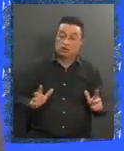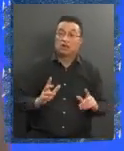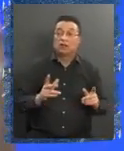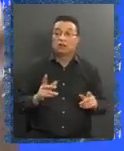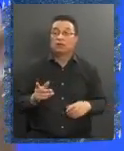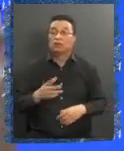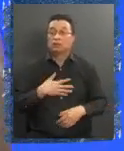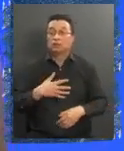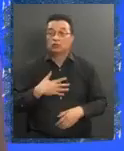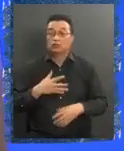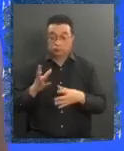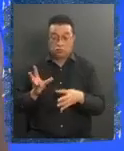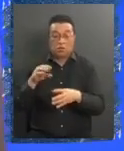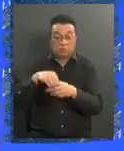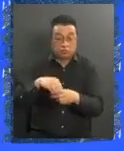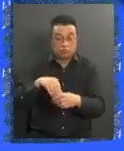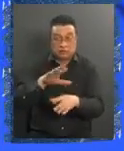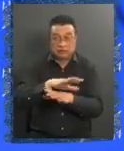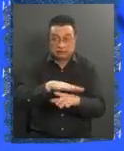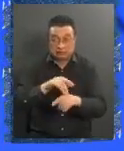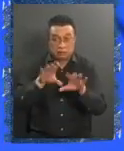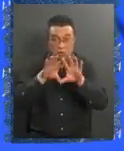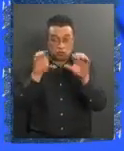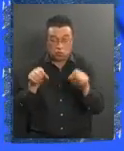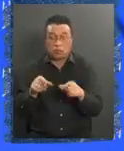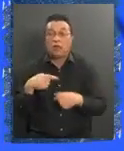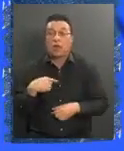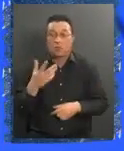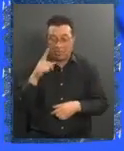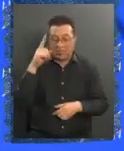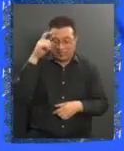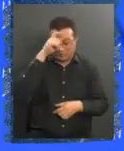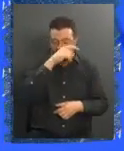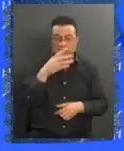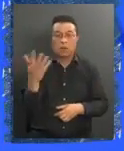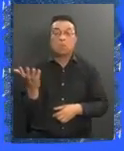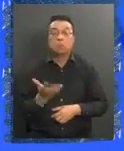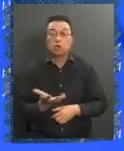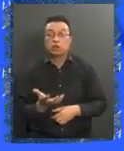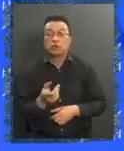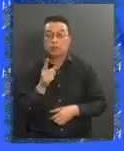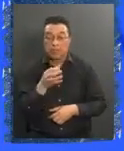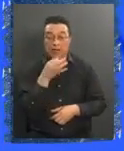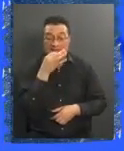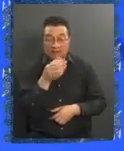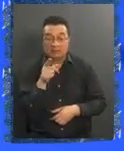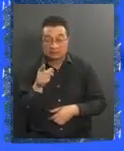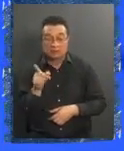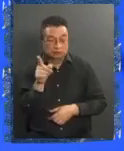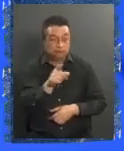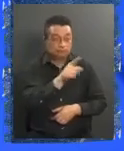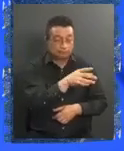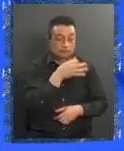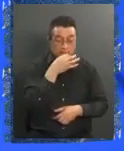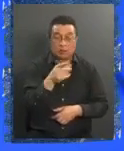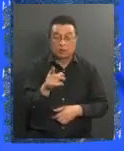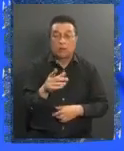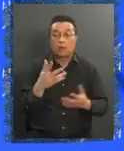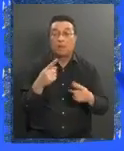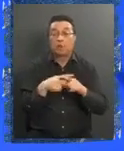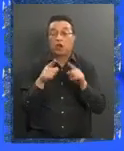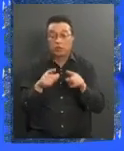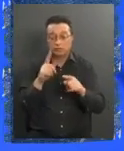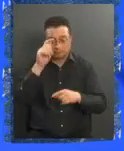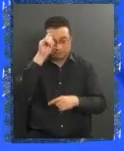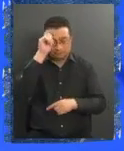complejo, es muy complejo porque precisamente, bueno, por lo que decía Sile, por lo que decía Guillermo, por algo tiene iniciativa exclusiva, y